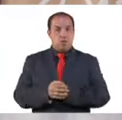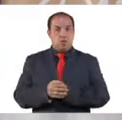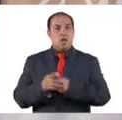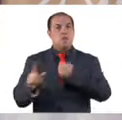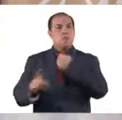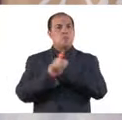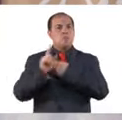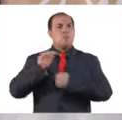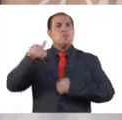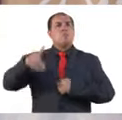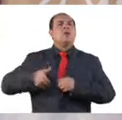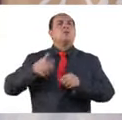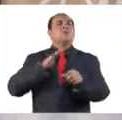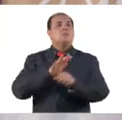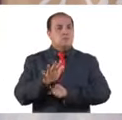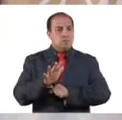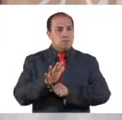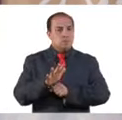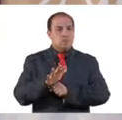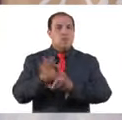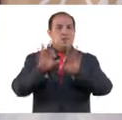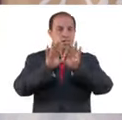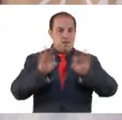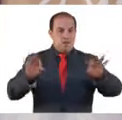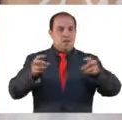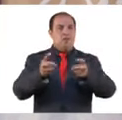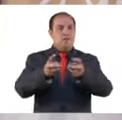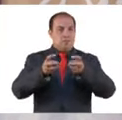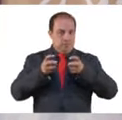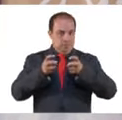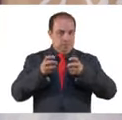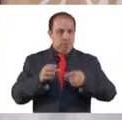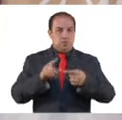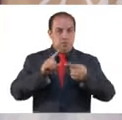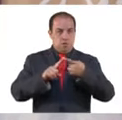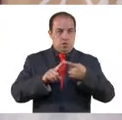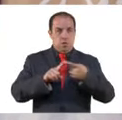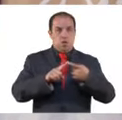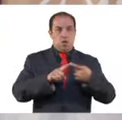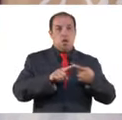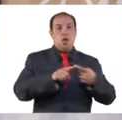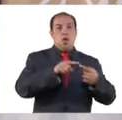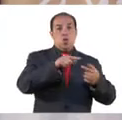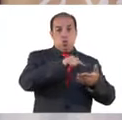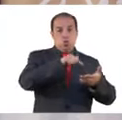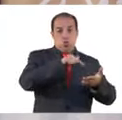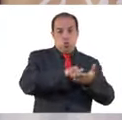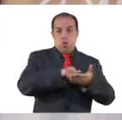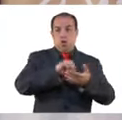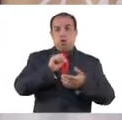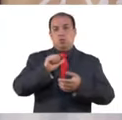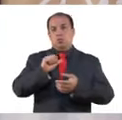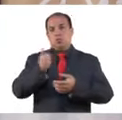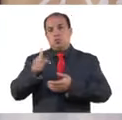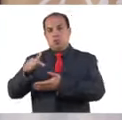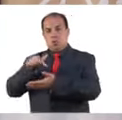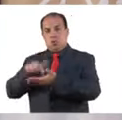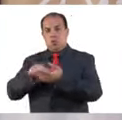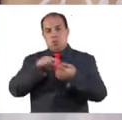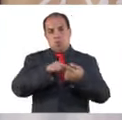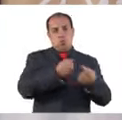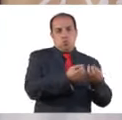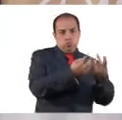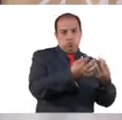accidente justamente fue el robo de cable, de un lado y del otro lado del registro. De un lado creo que quema y del otro